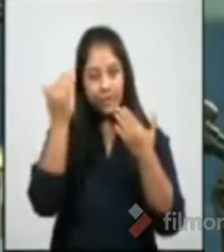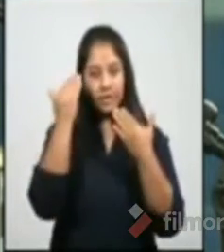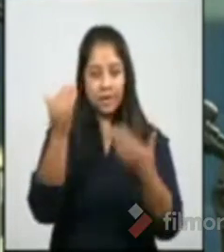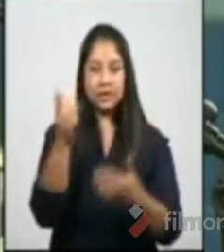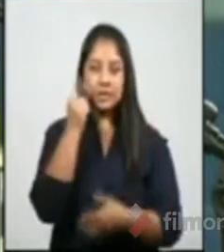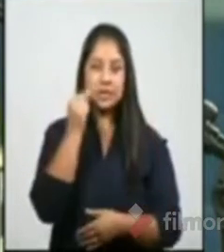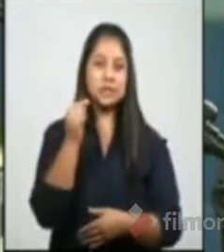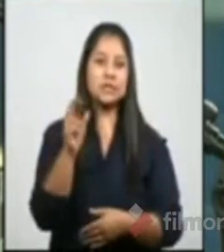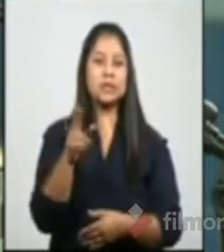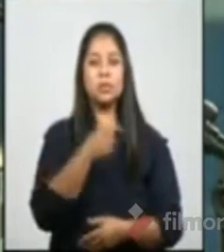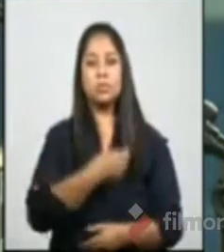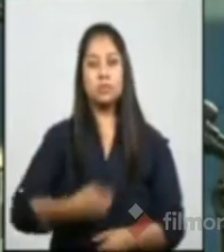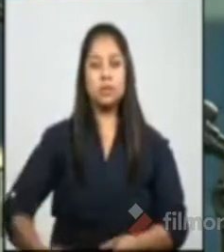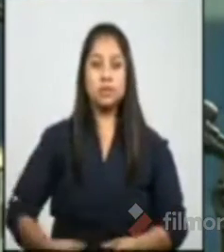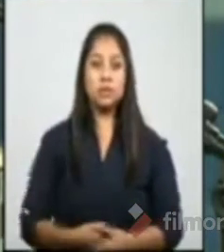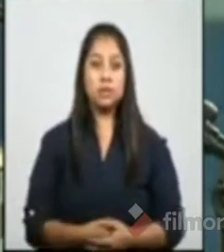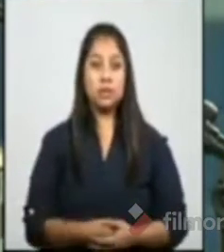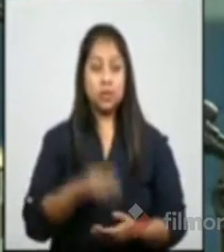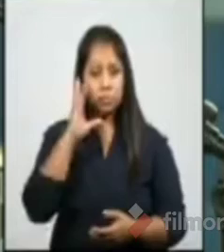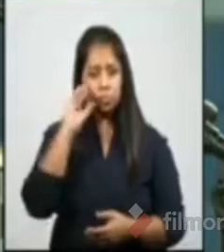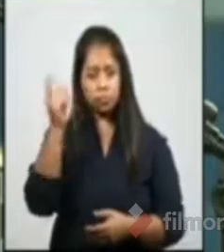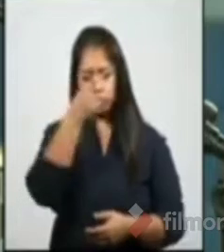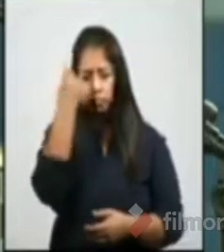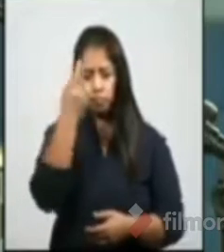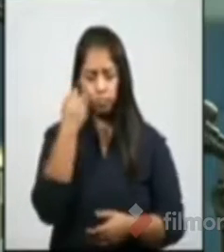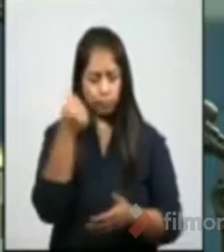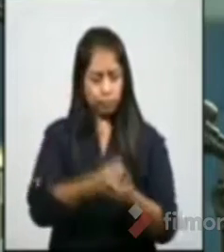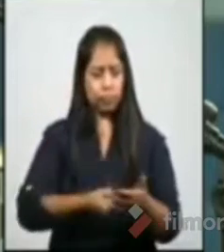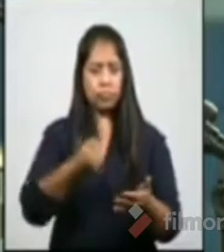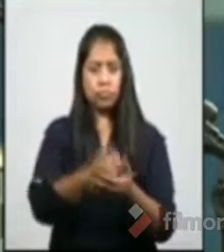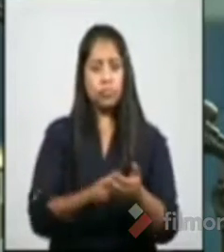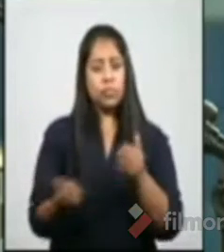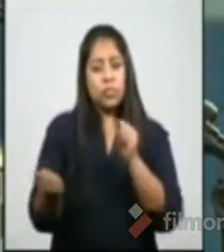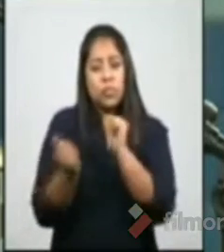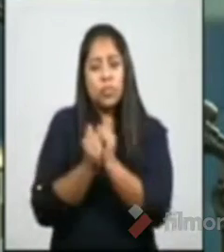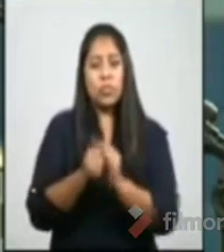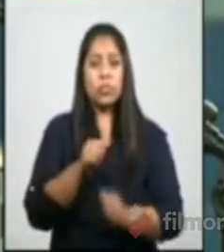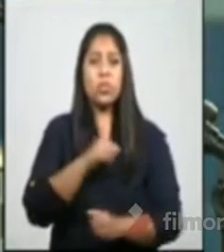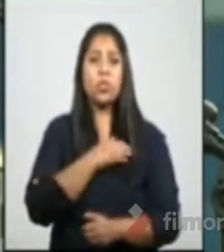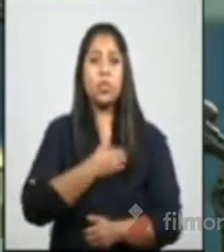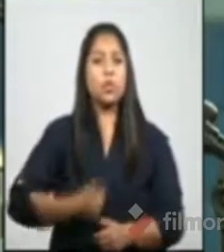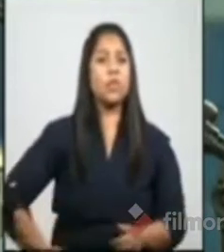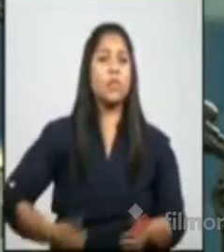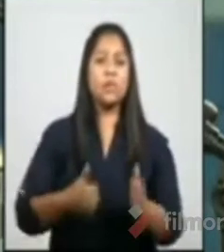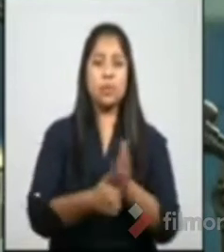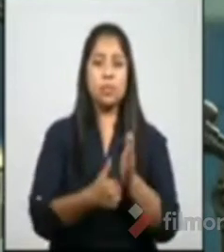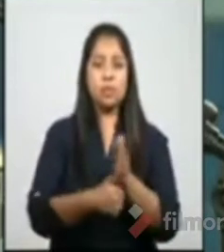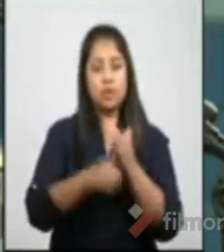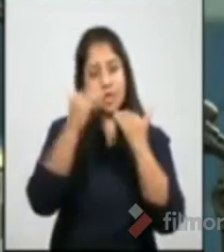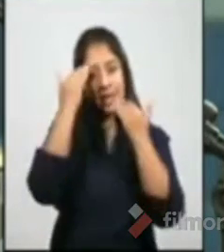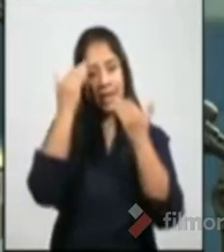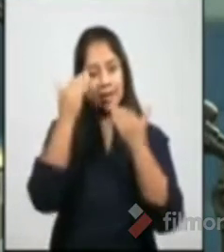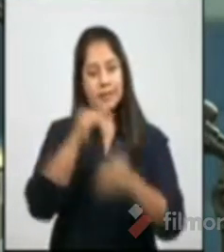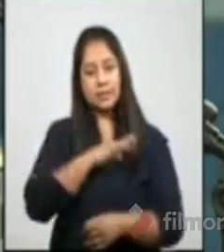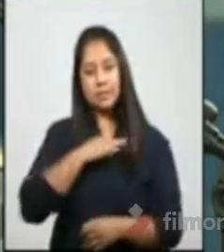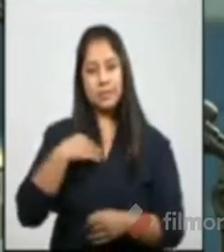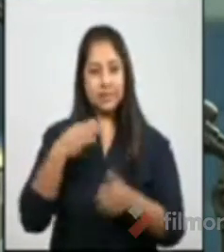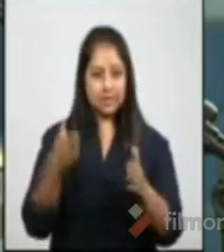señor presidente, por trabajar de la mano con el gobierno municipal. Muchas gracias, señor